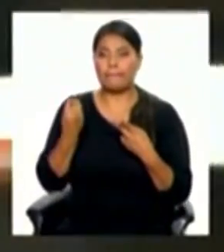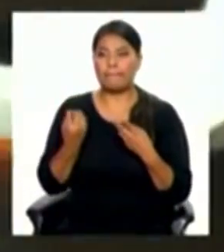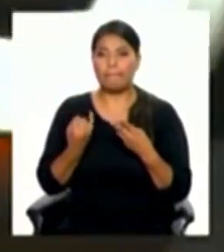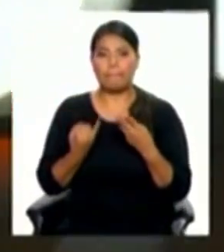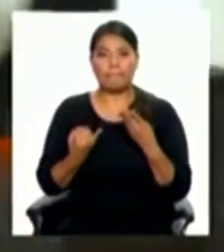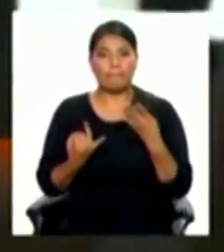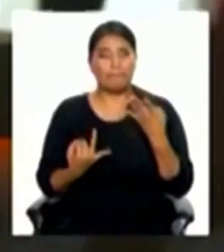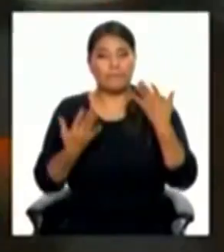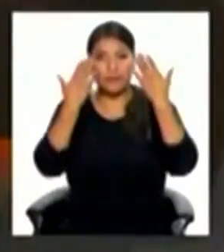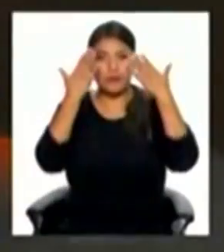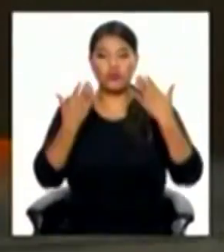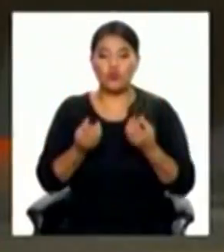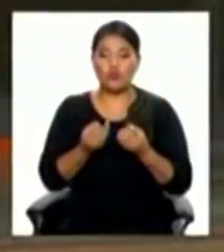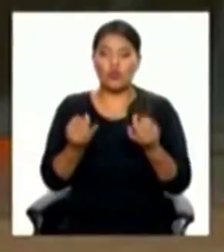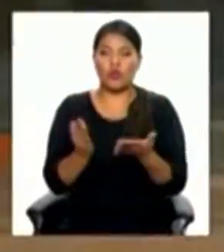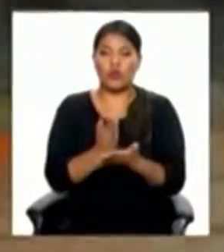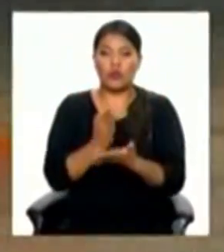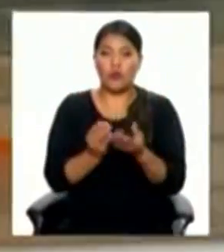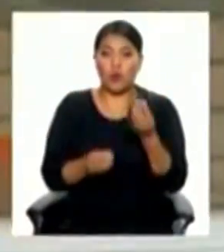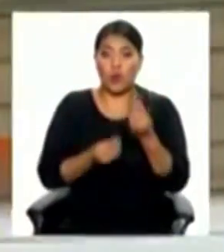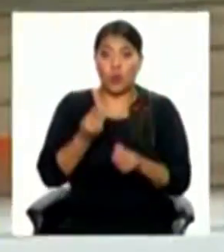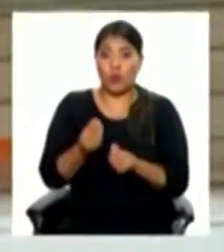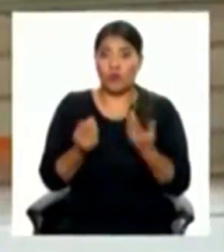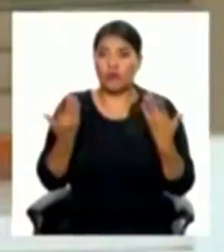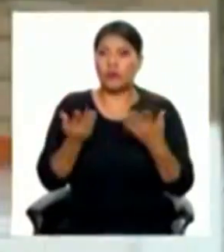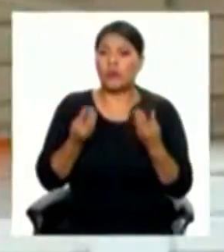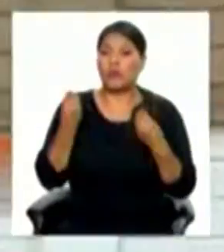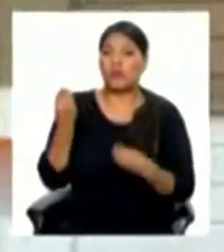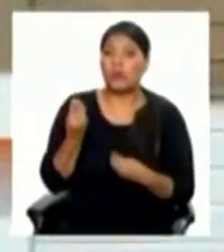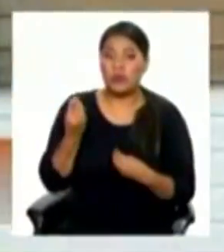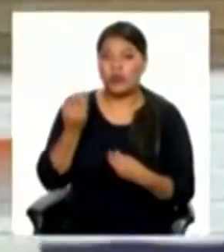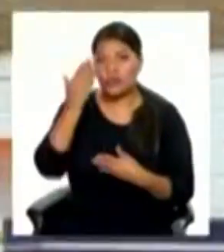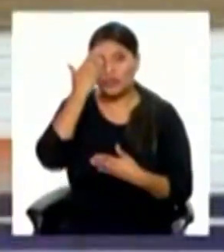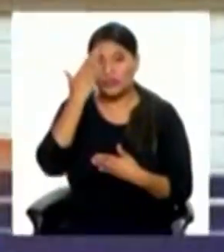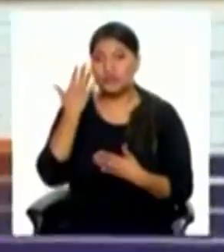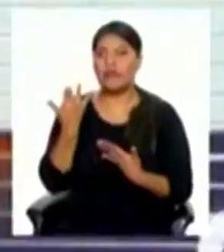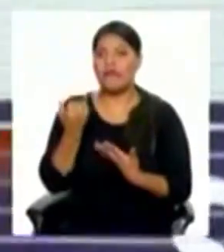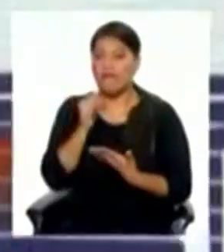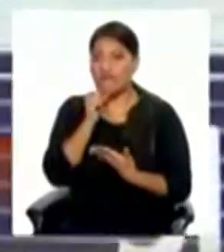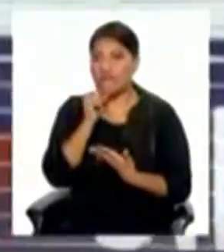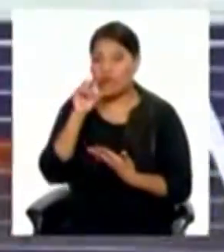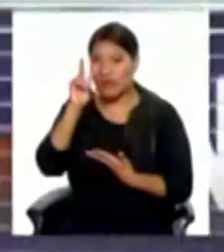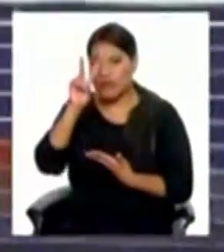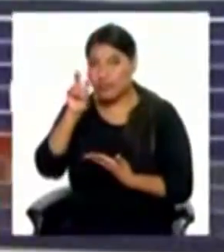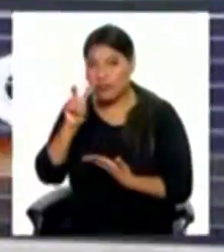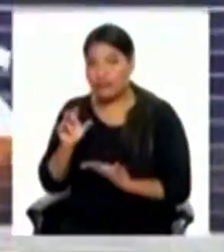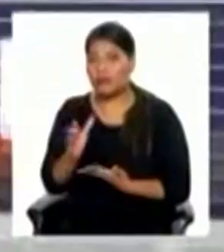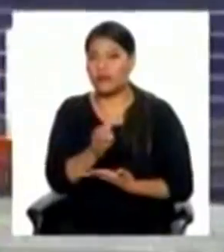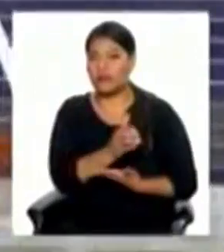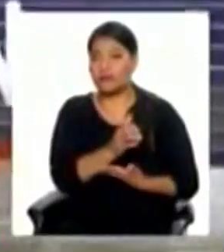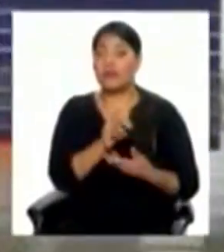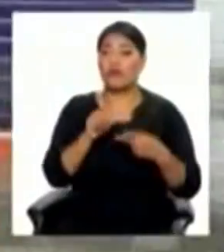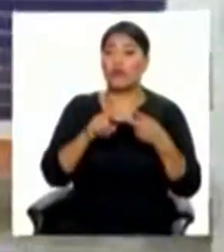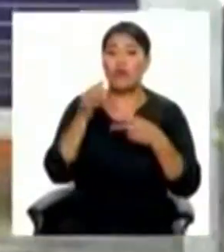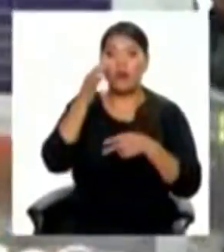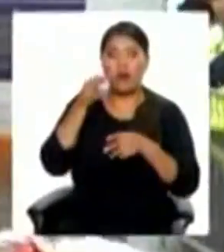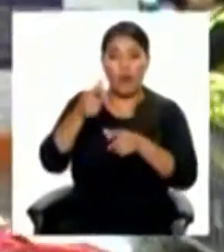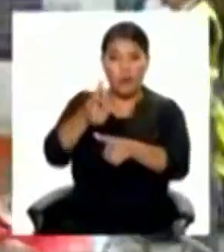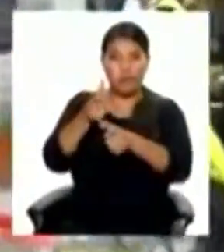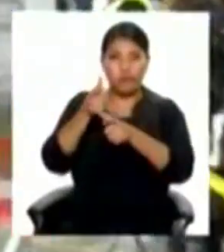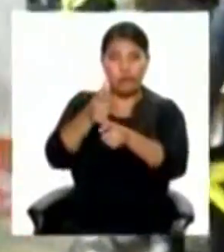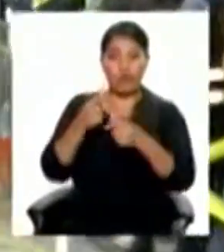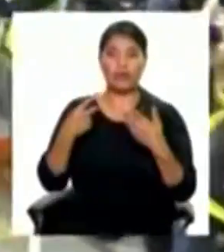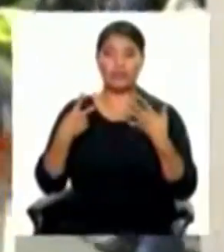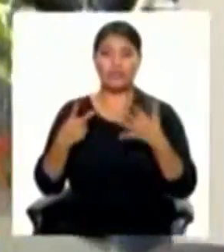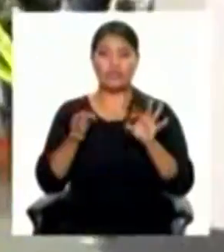fue el móvil para este homicidio. También han recogido pues las evidencias, como los casquillos de bala que mencionamos. 7 casquillos han